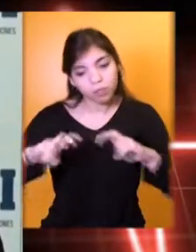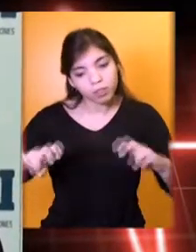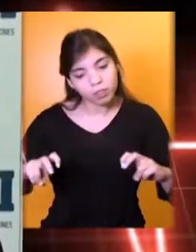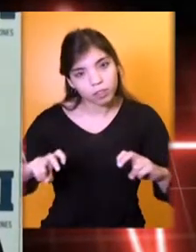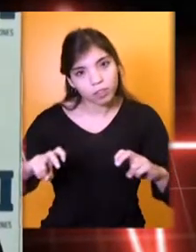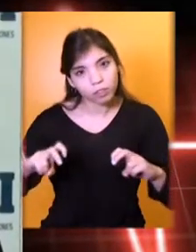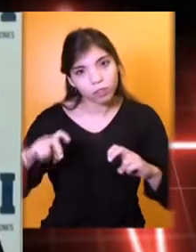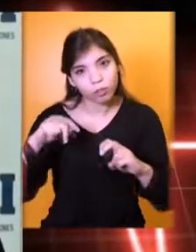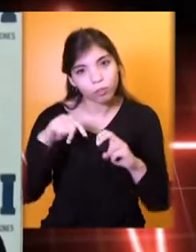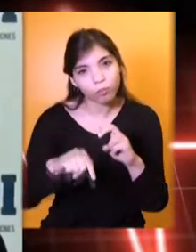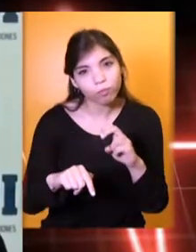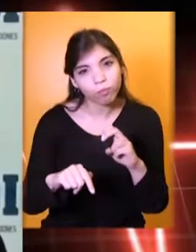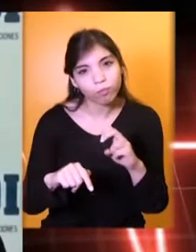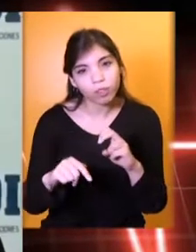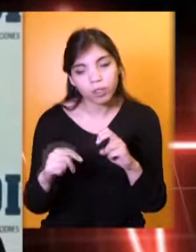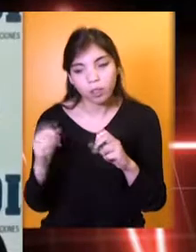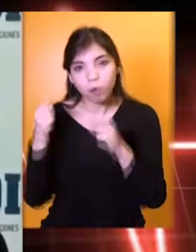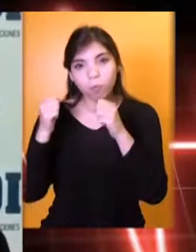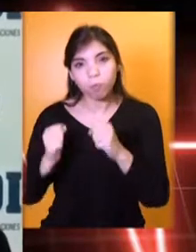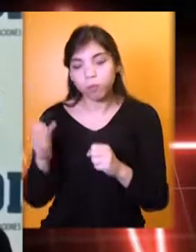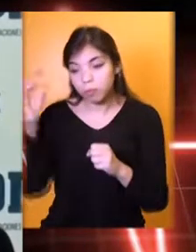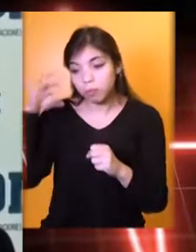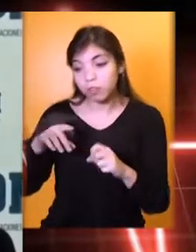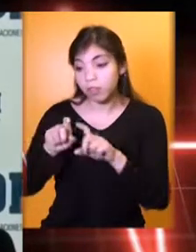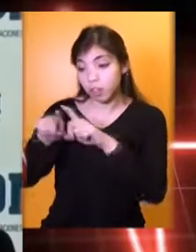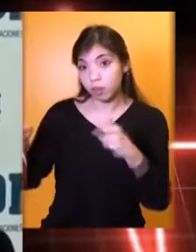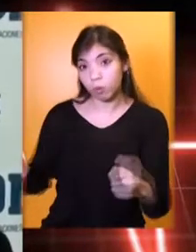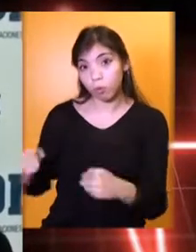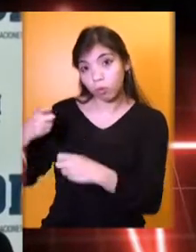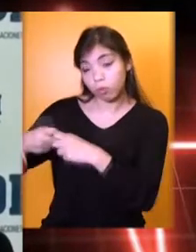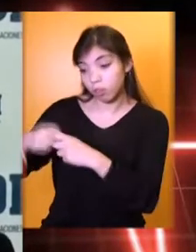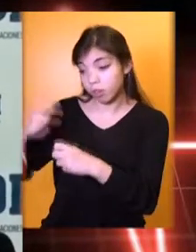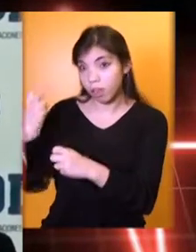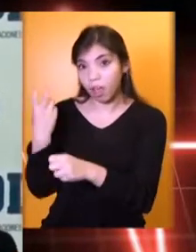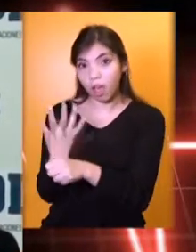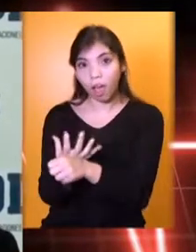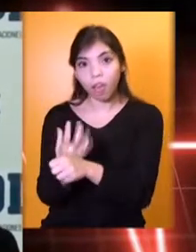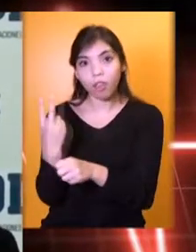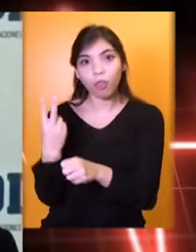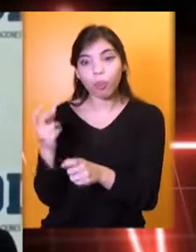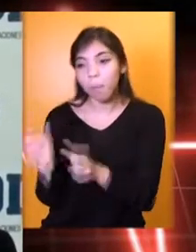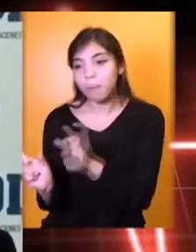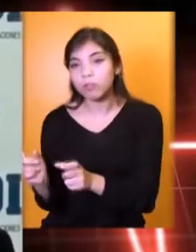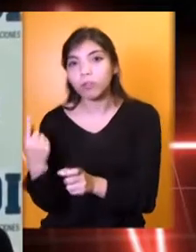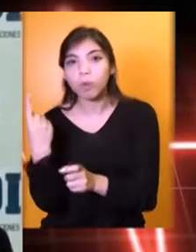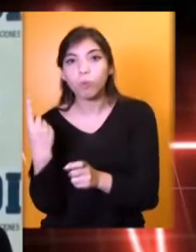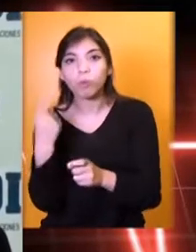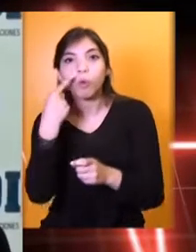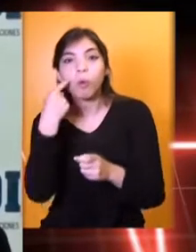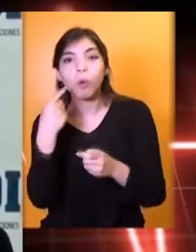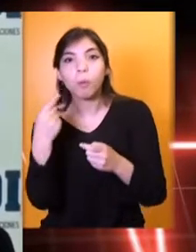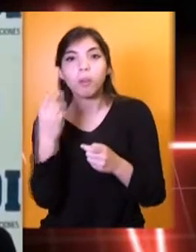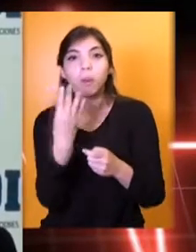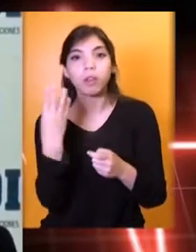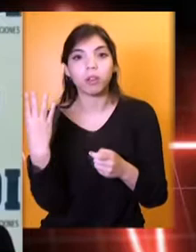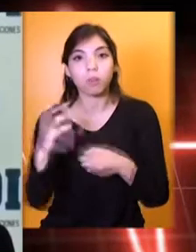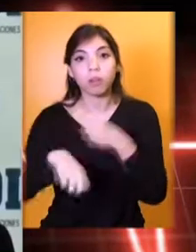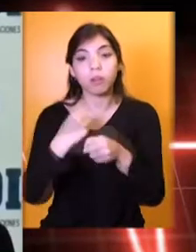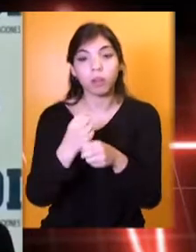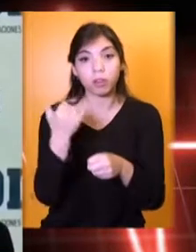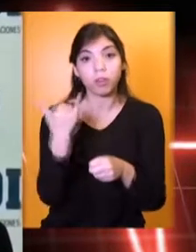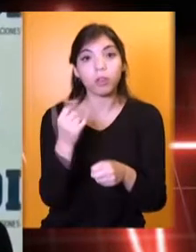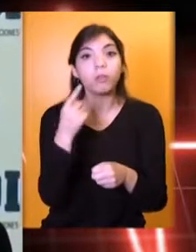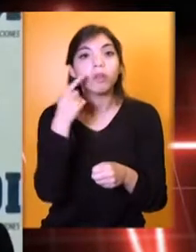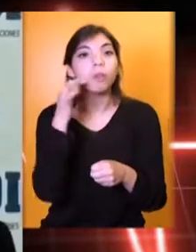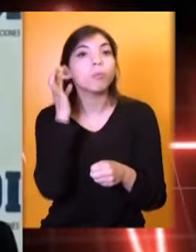suceso, se logró determinar que al interior de un container habían dos personas, un hombre de 44 años y una mujer de